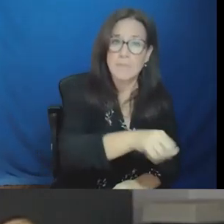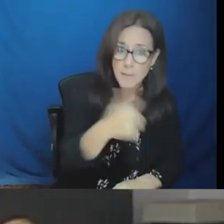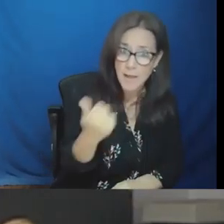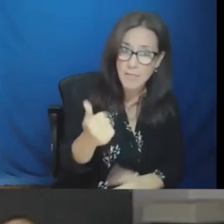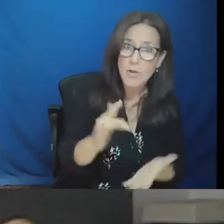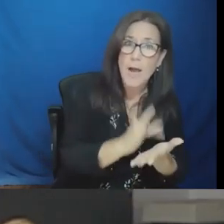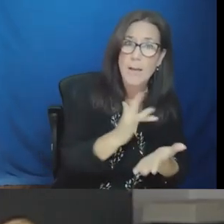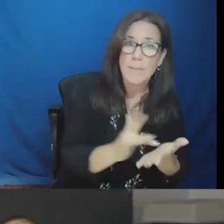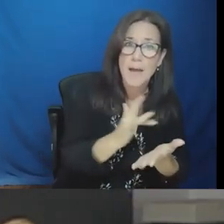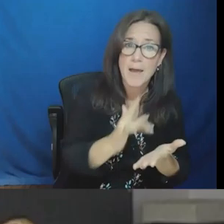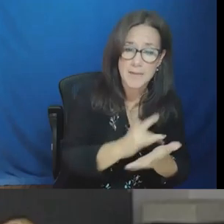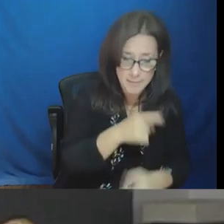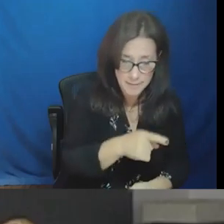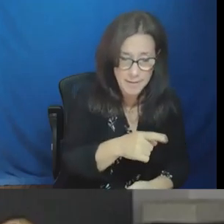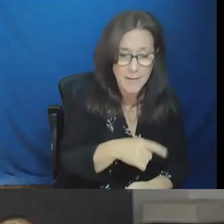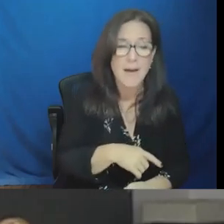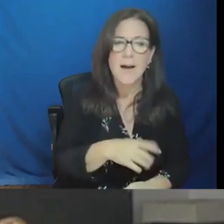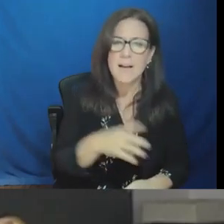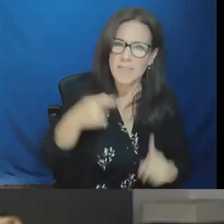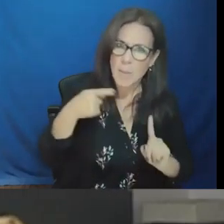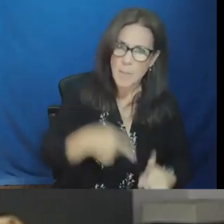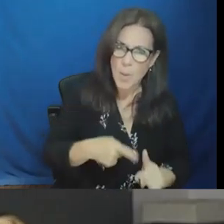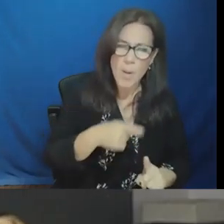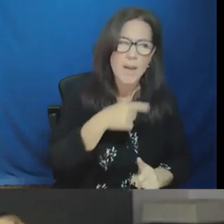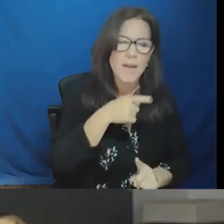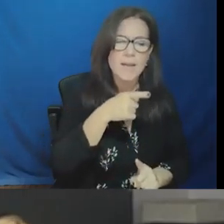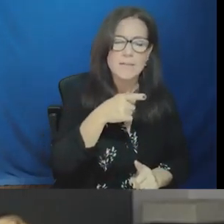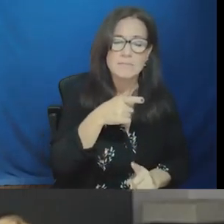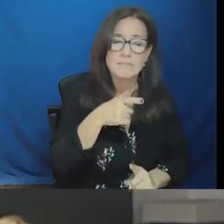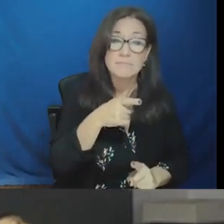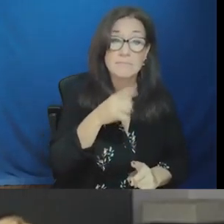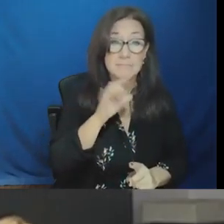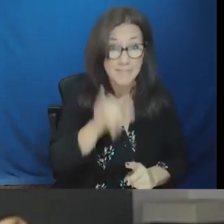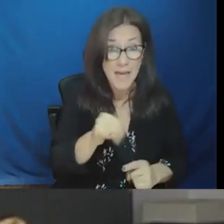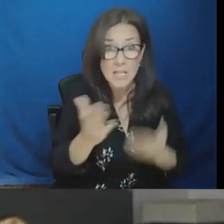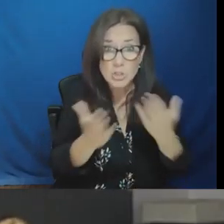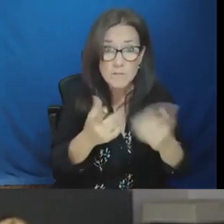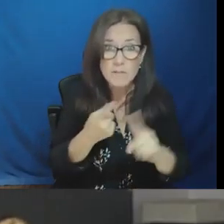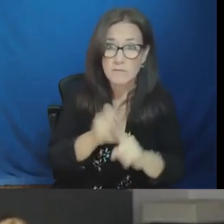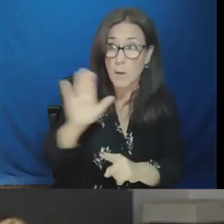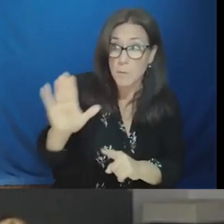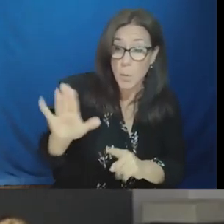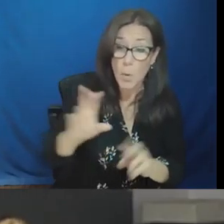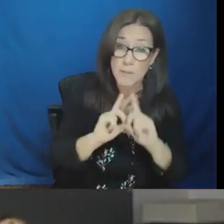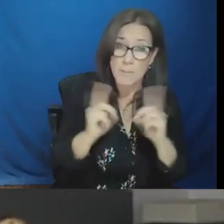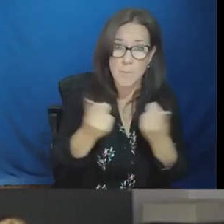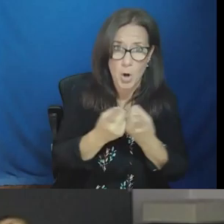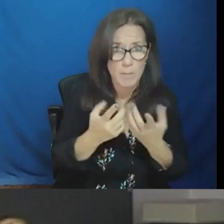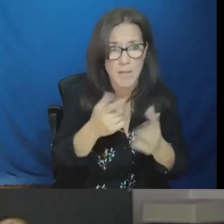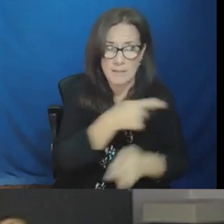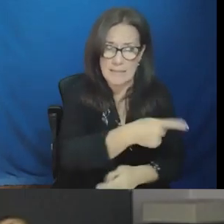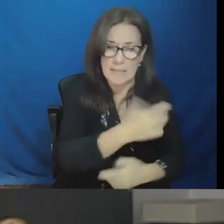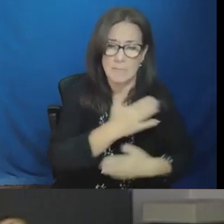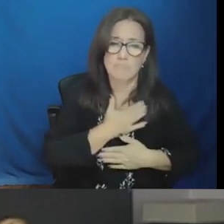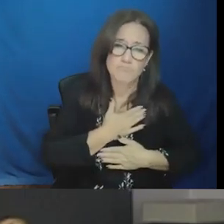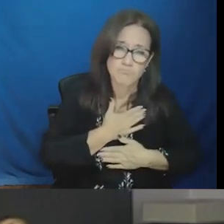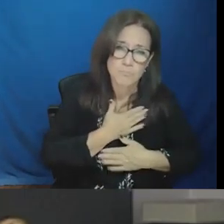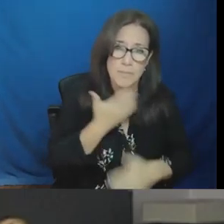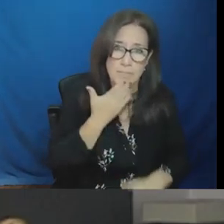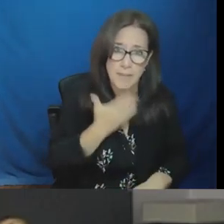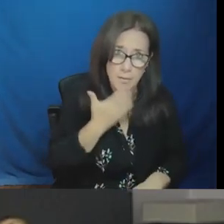distrito y le dieron otro y la idea de esto es que el servicio el